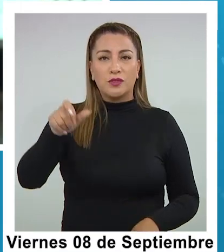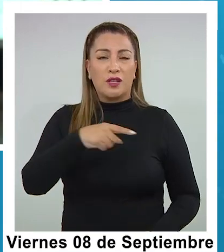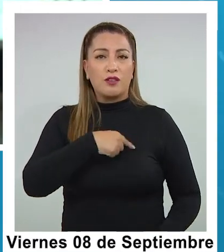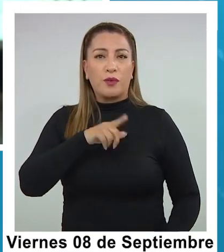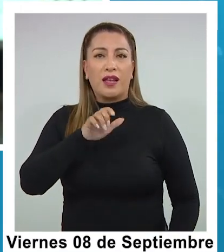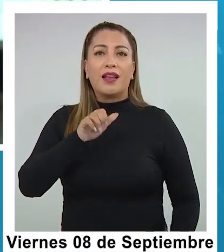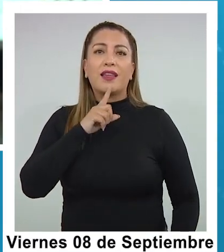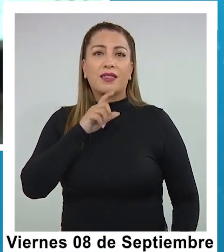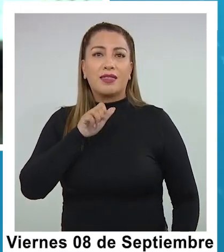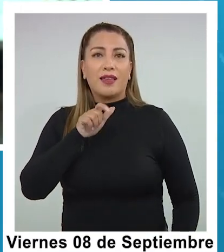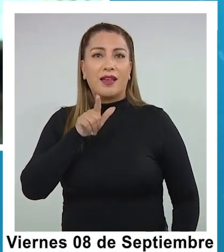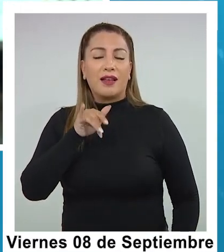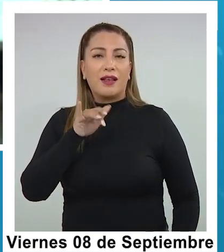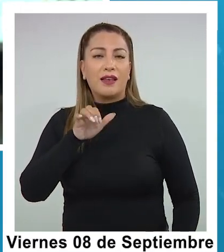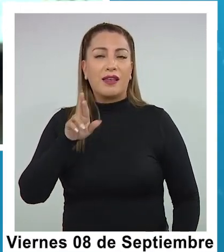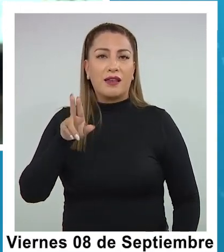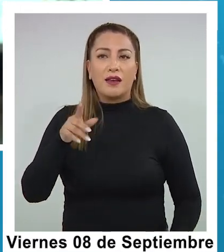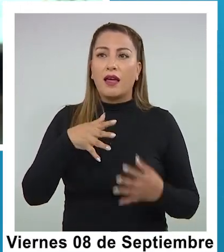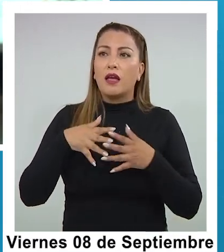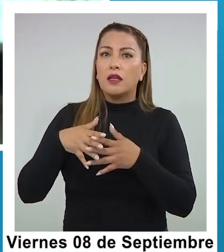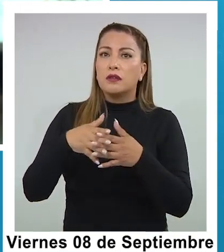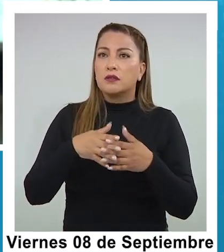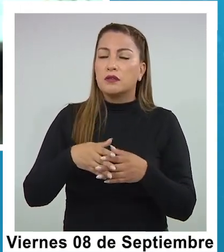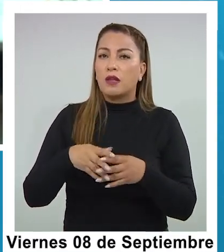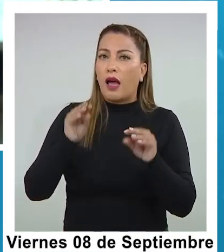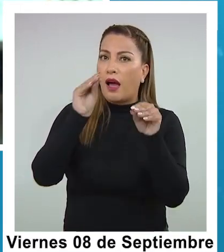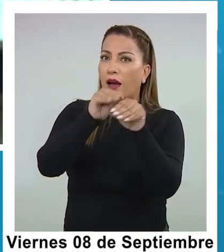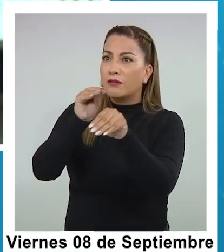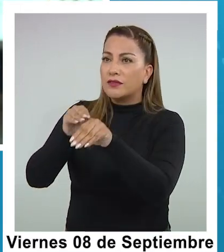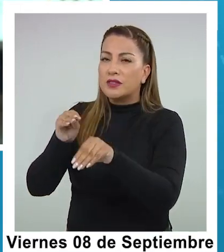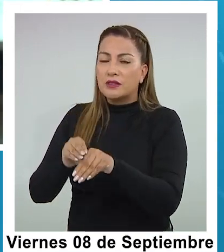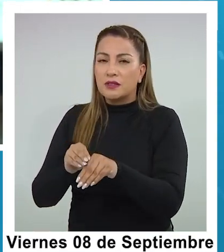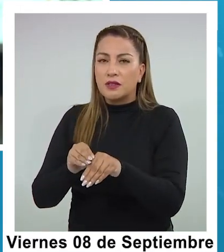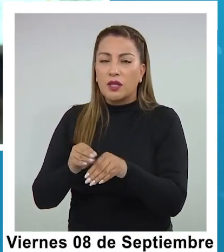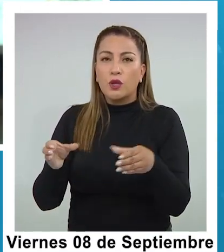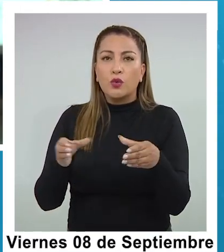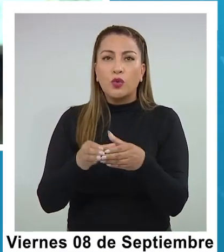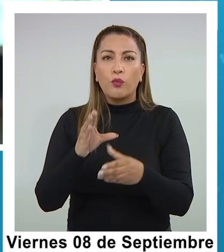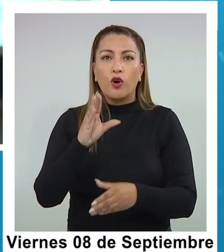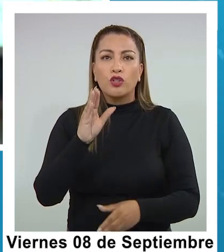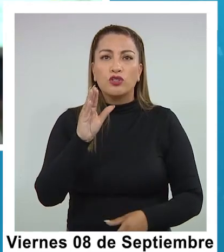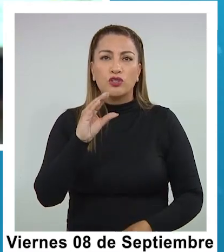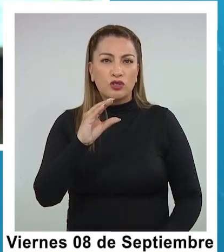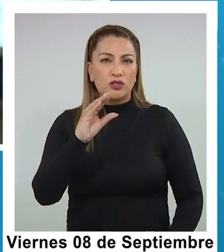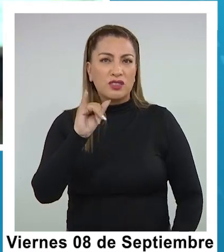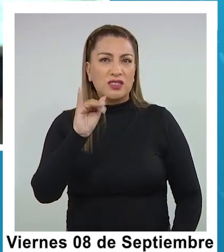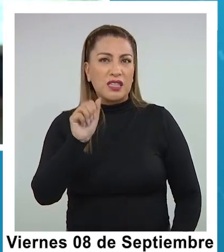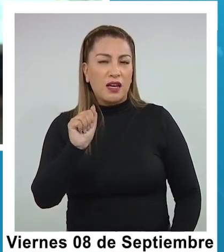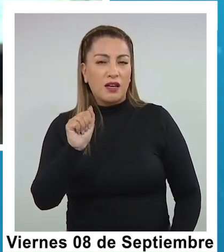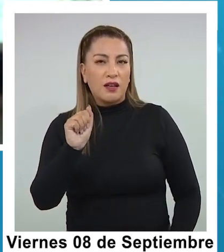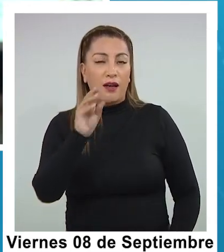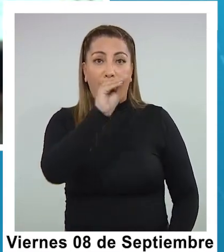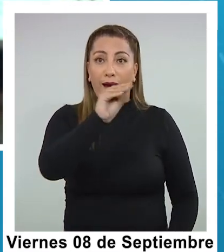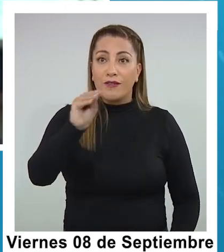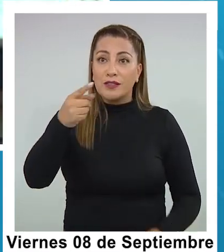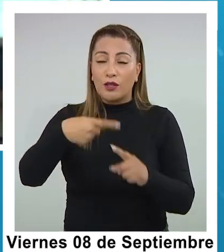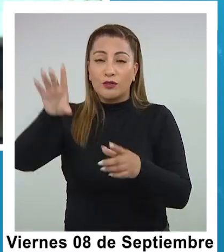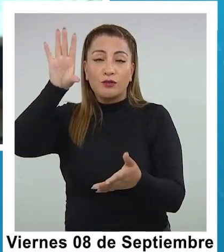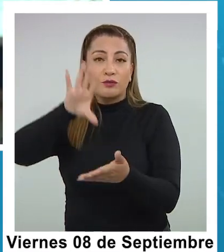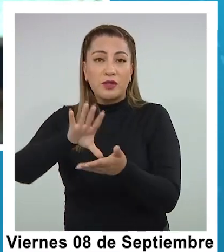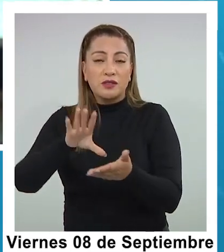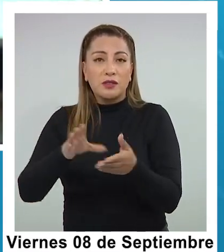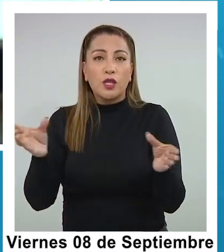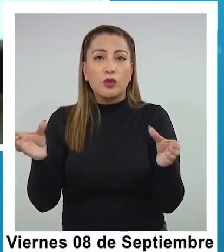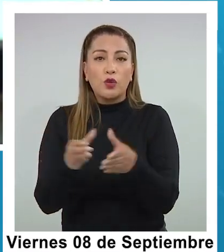los norteamericanos estaban alertando, a través de la CIA, alertando a los países de Europa. Ojo que está en la operación